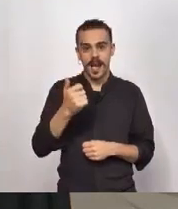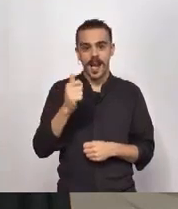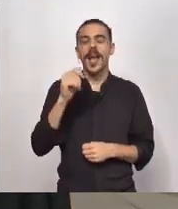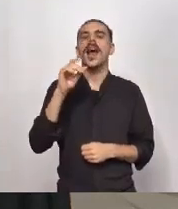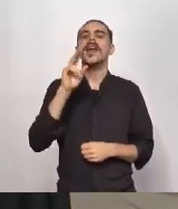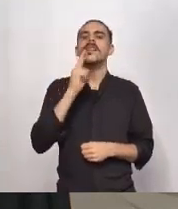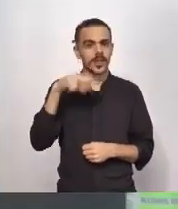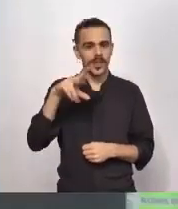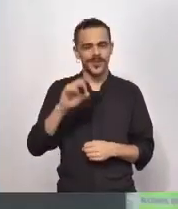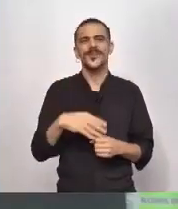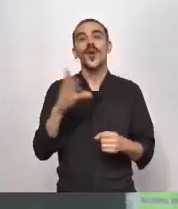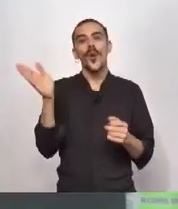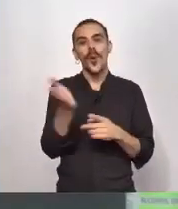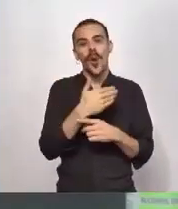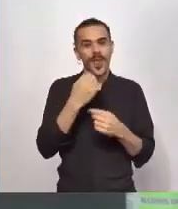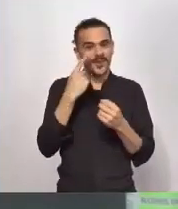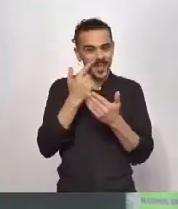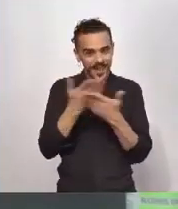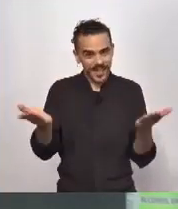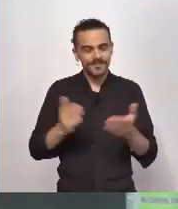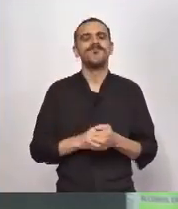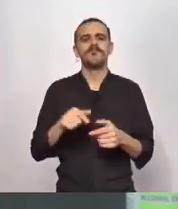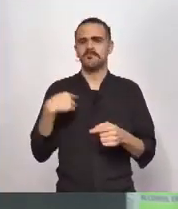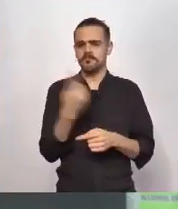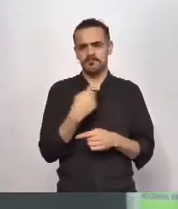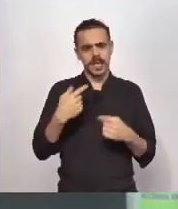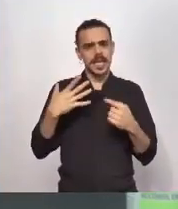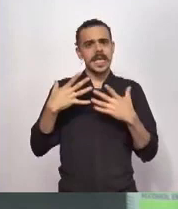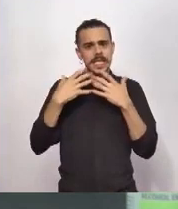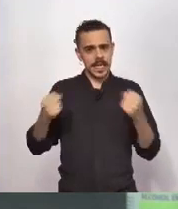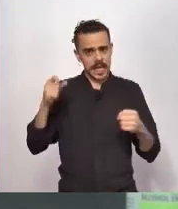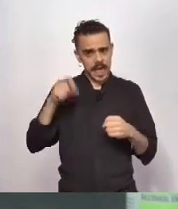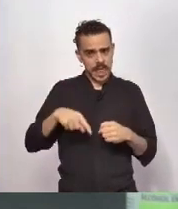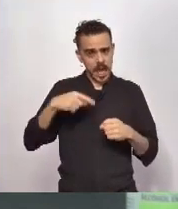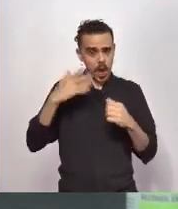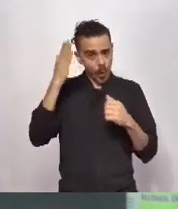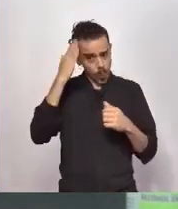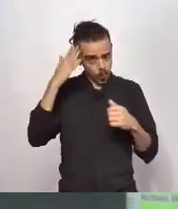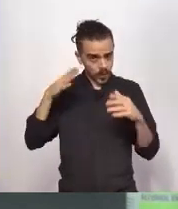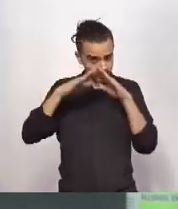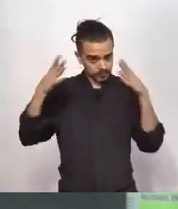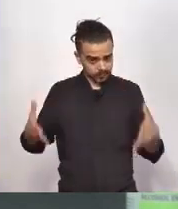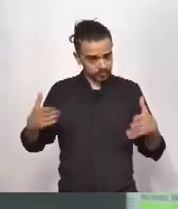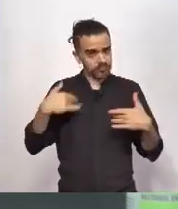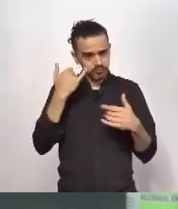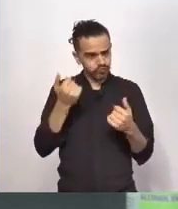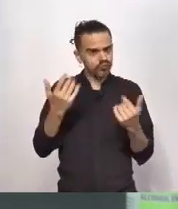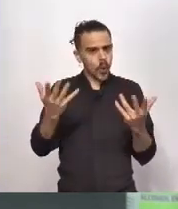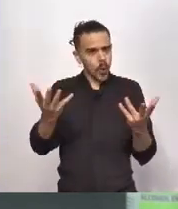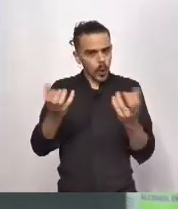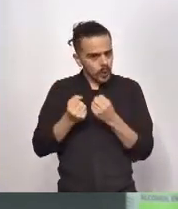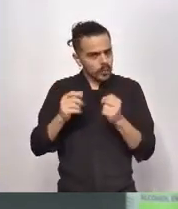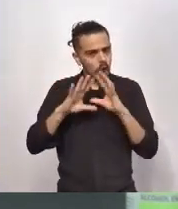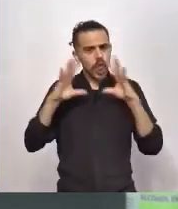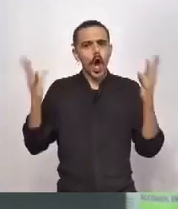Desde la Secretaría de Cultura hemos centralizado todos los canales, toda nuestra